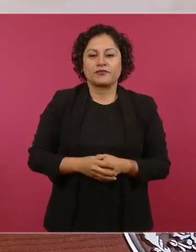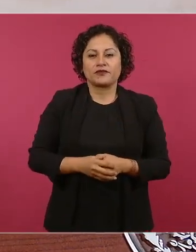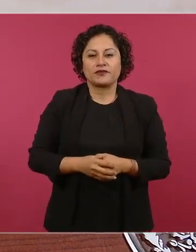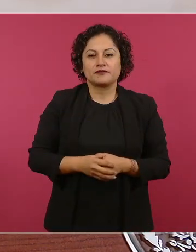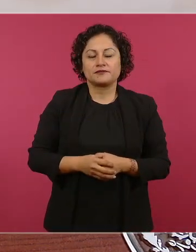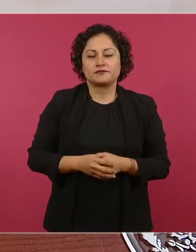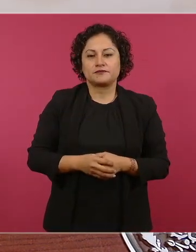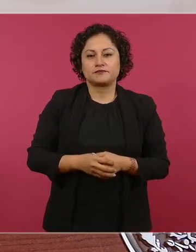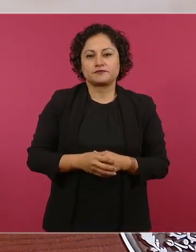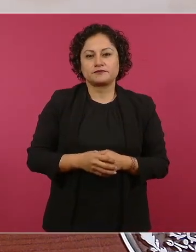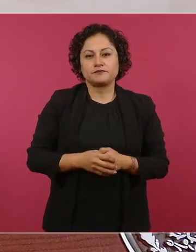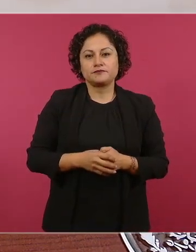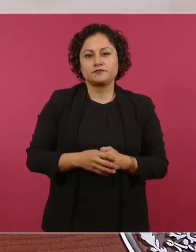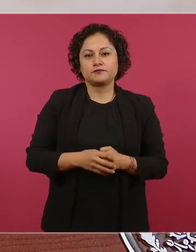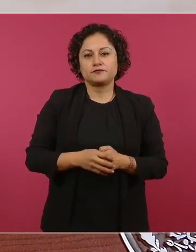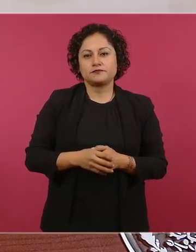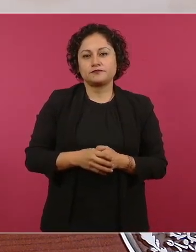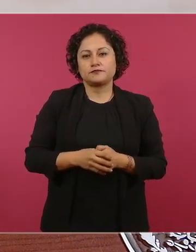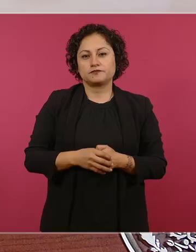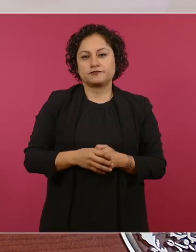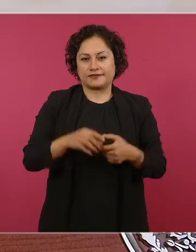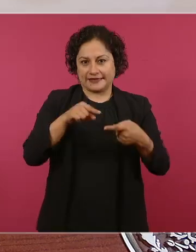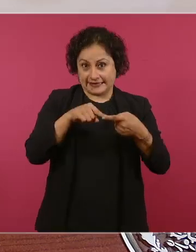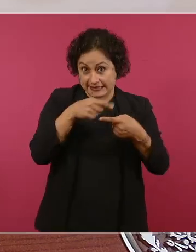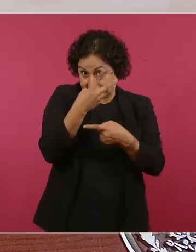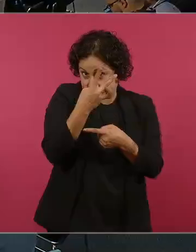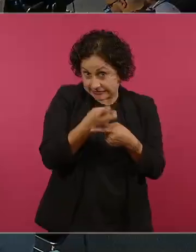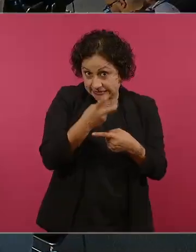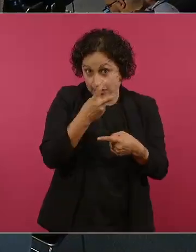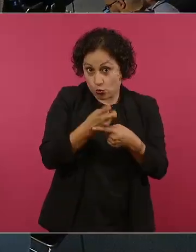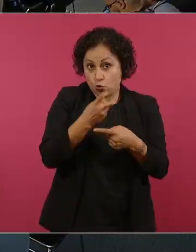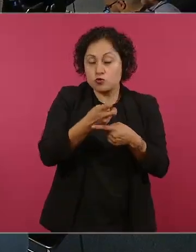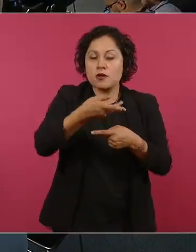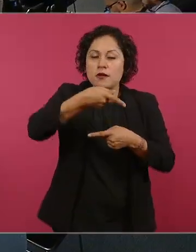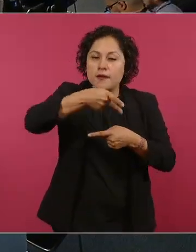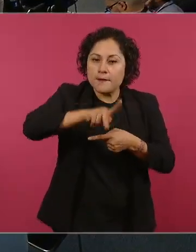el primer lugar en jonrón